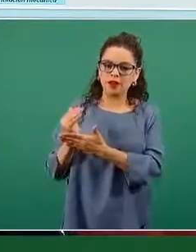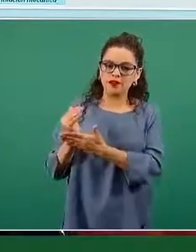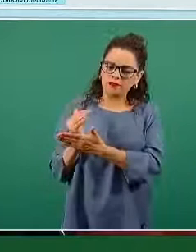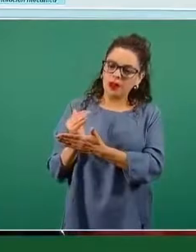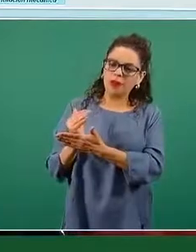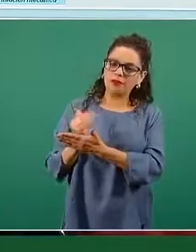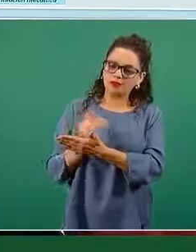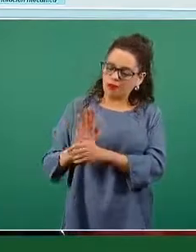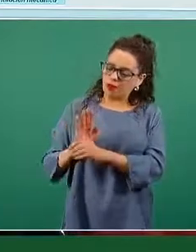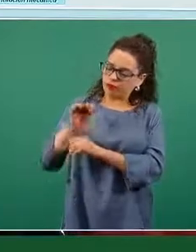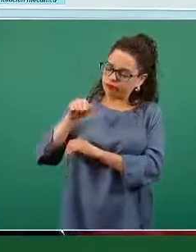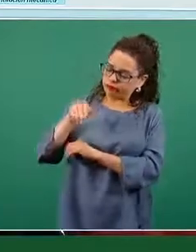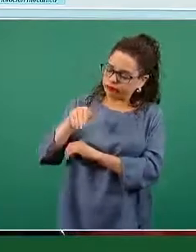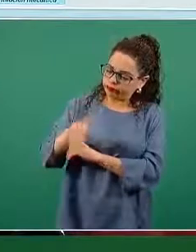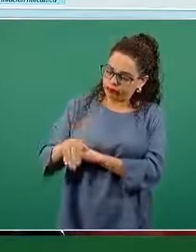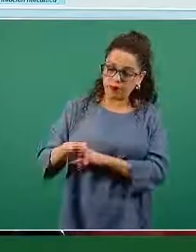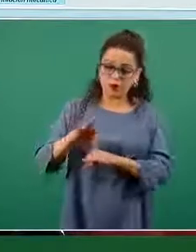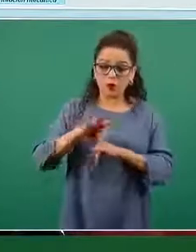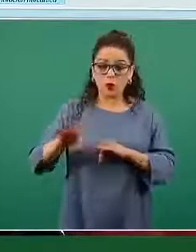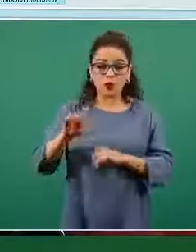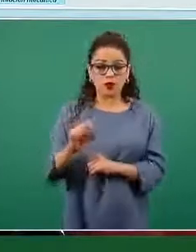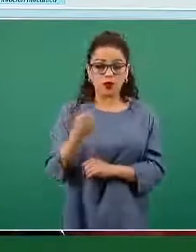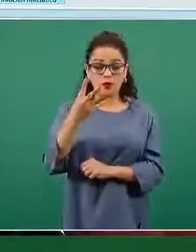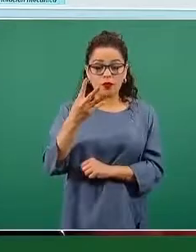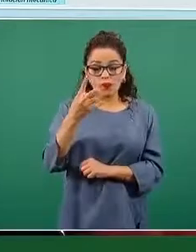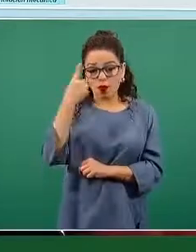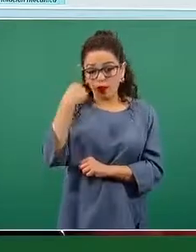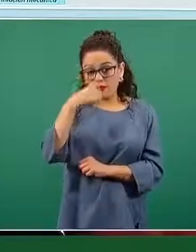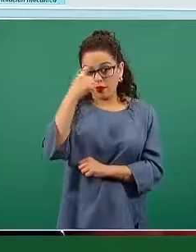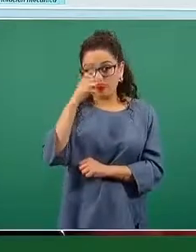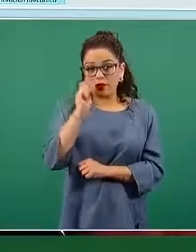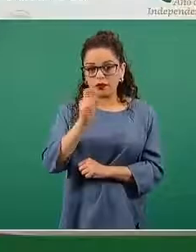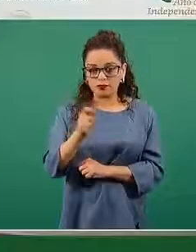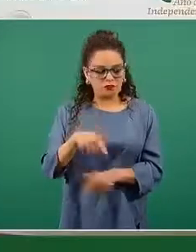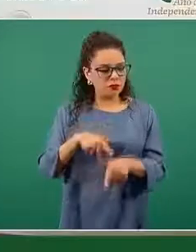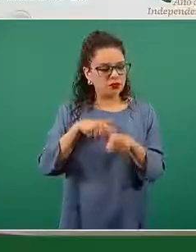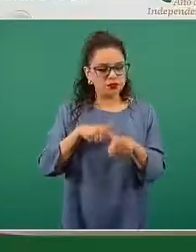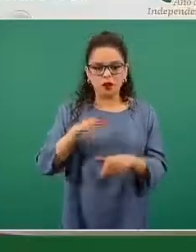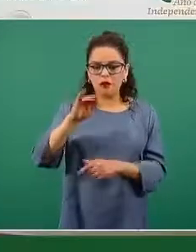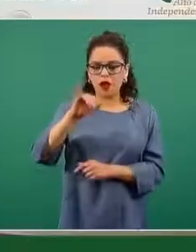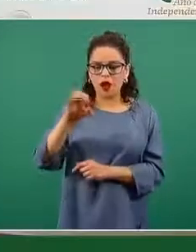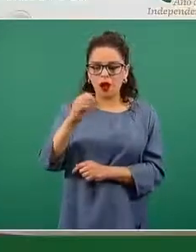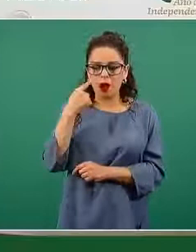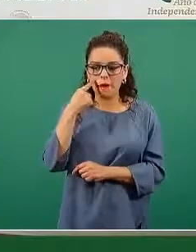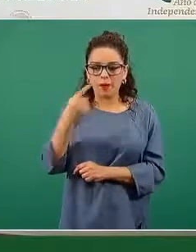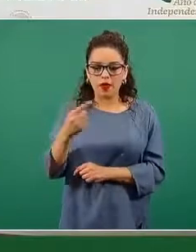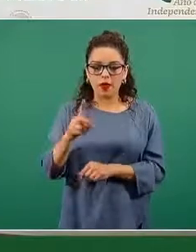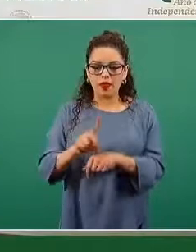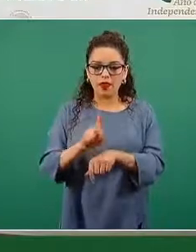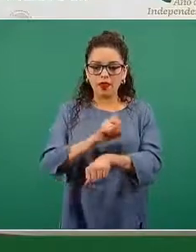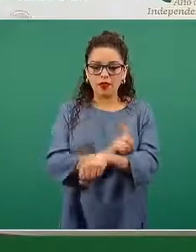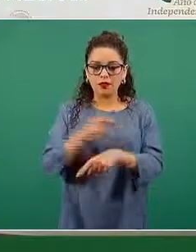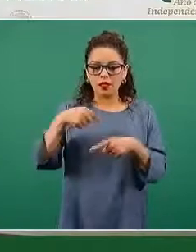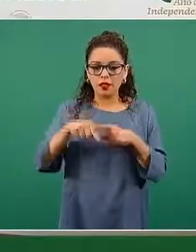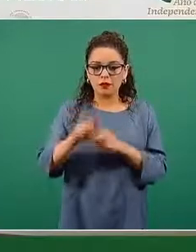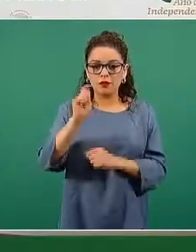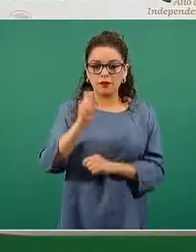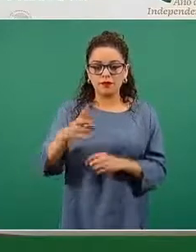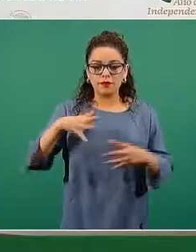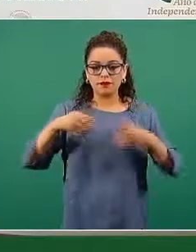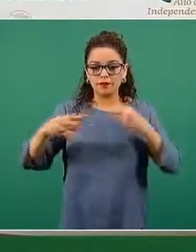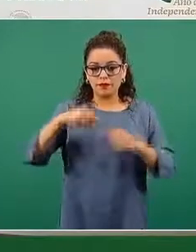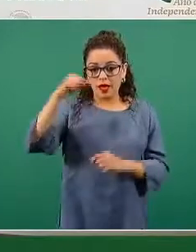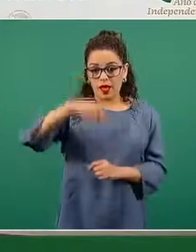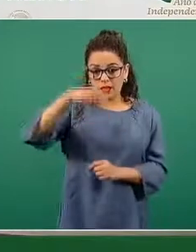en las últimas 24 horas continúa todavía siendo de las más bajas que hemos visto desde que inició la epidemia en